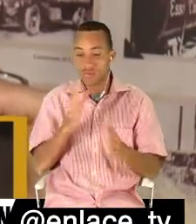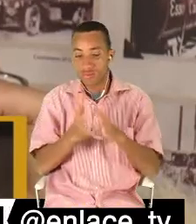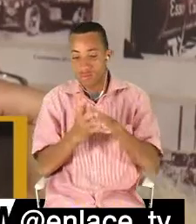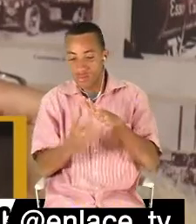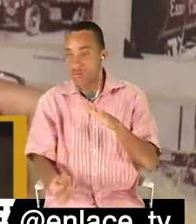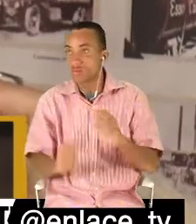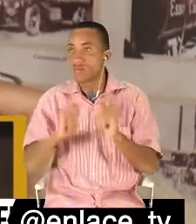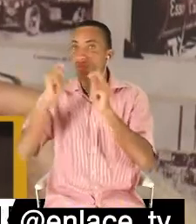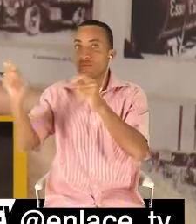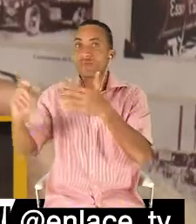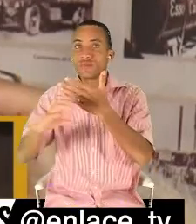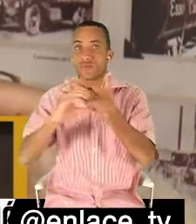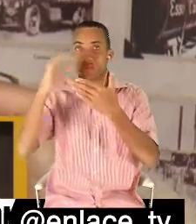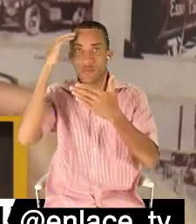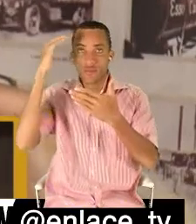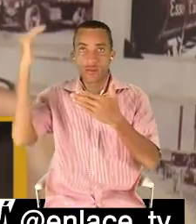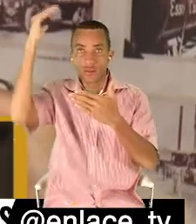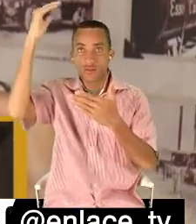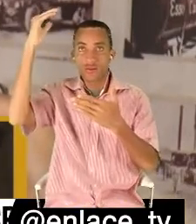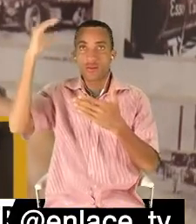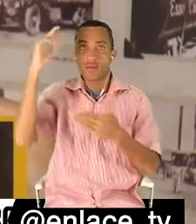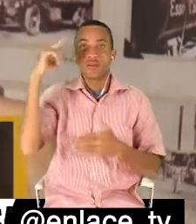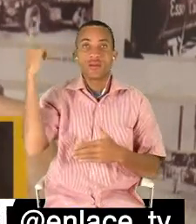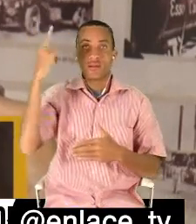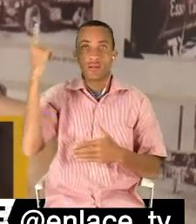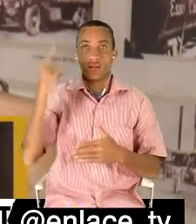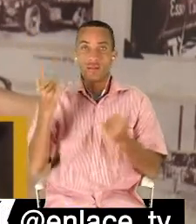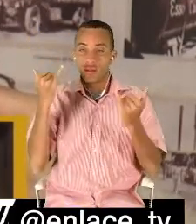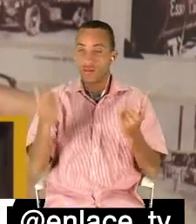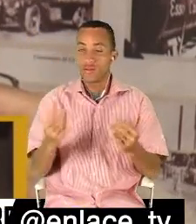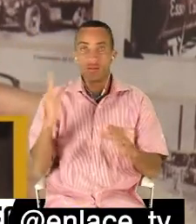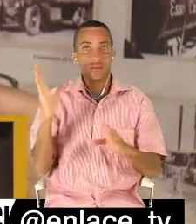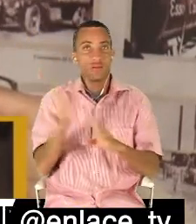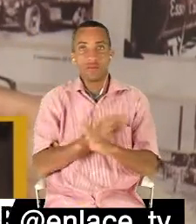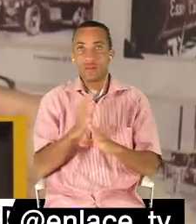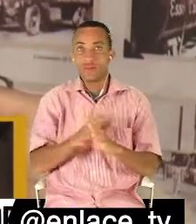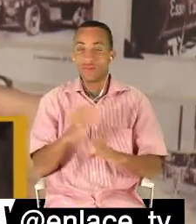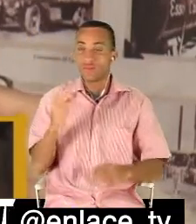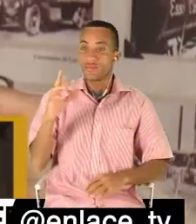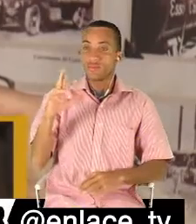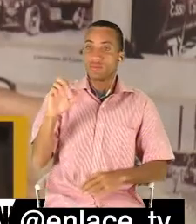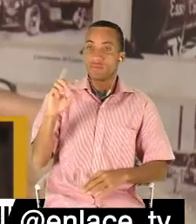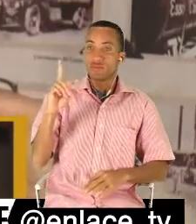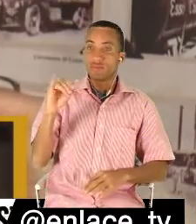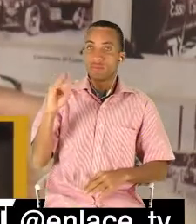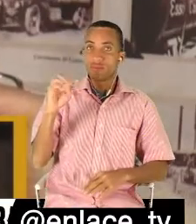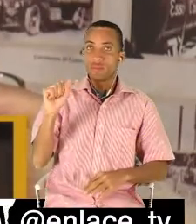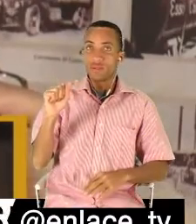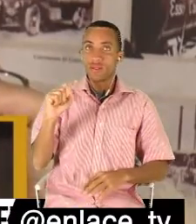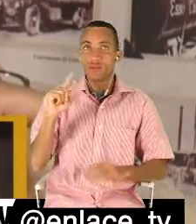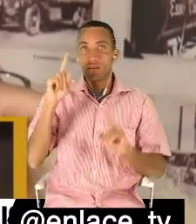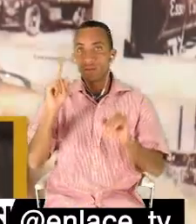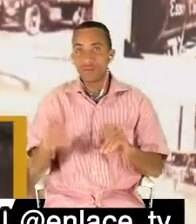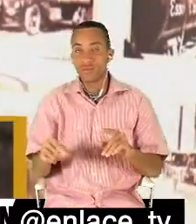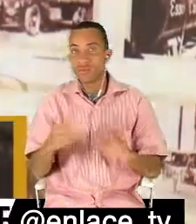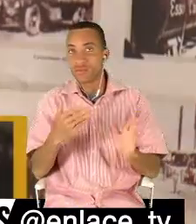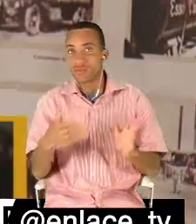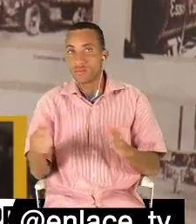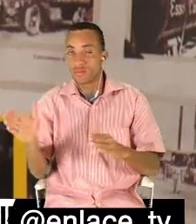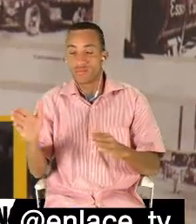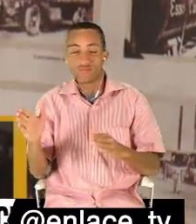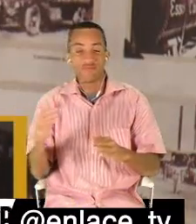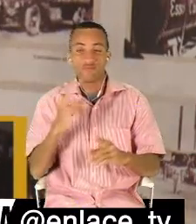nuestras acciones, porque realmente hasta este momento no ha sido posible que la empresa Rediva cumpla a cabalidad con el plan de manejo establecido. Sí,